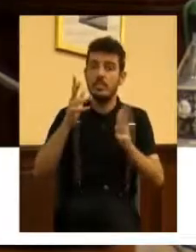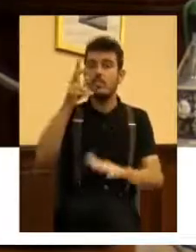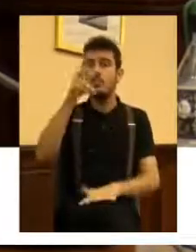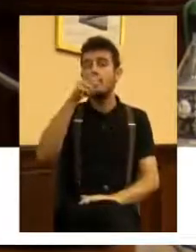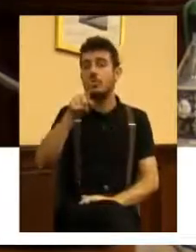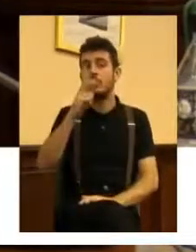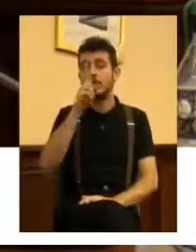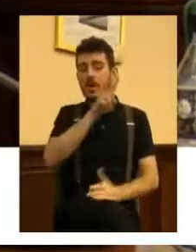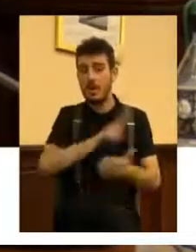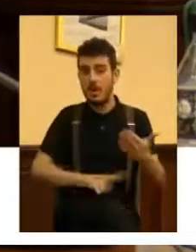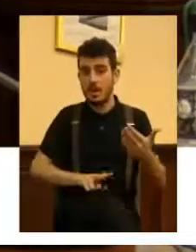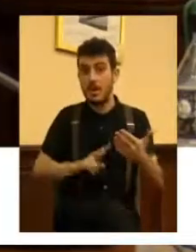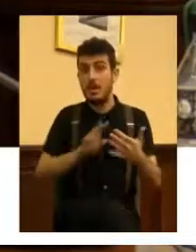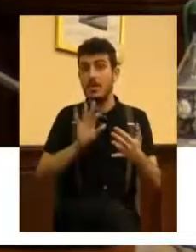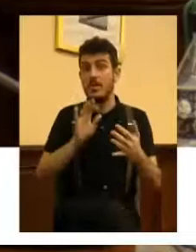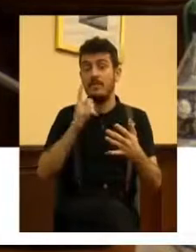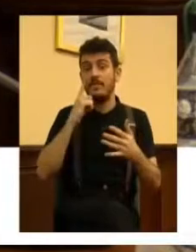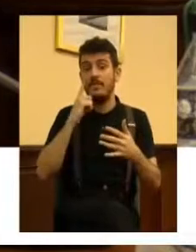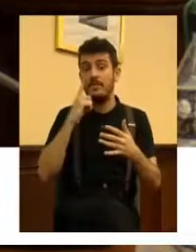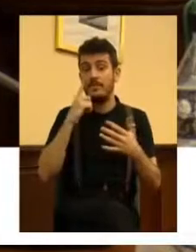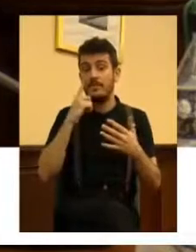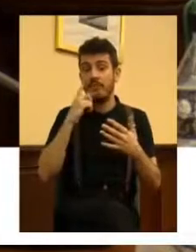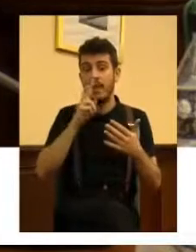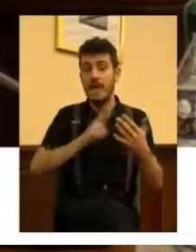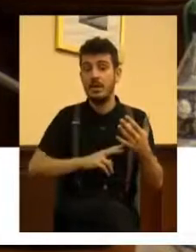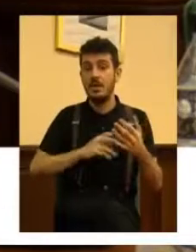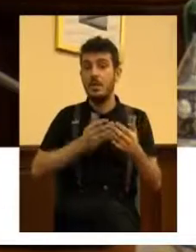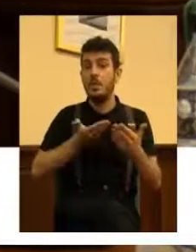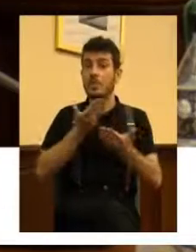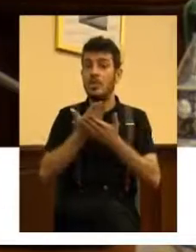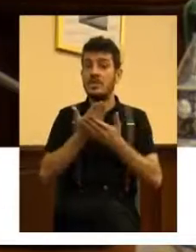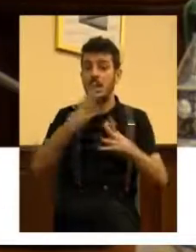y verán cómo esta propuesta se ajusta al contenido global de ese acuerdo.